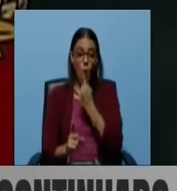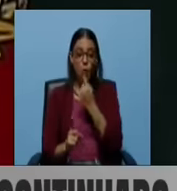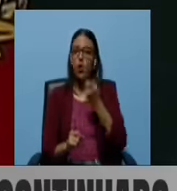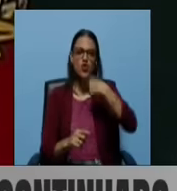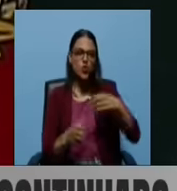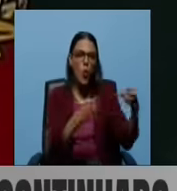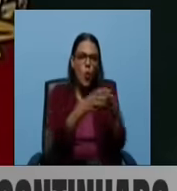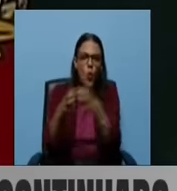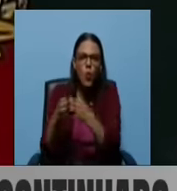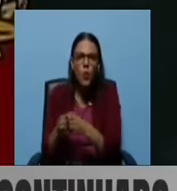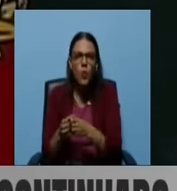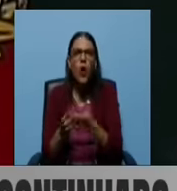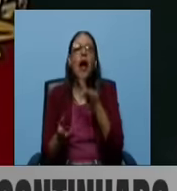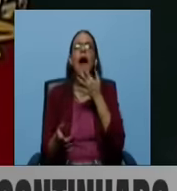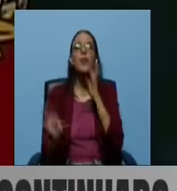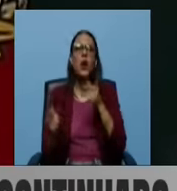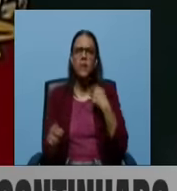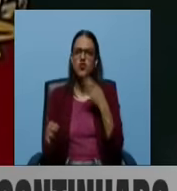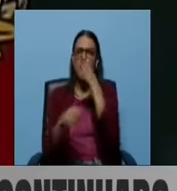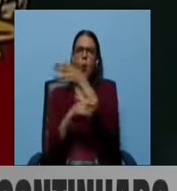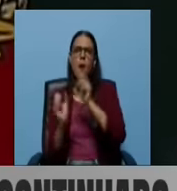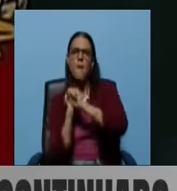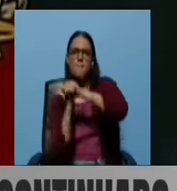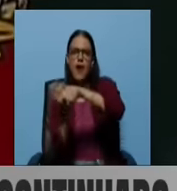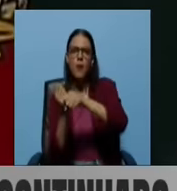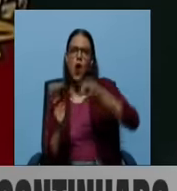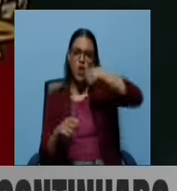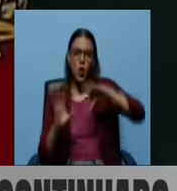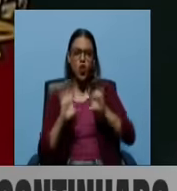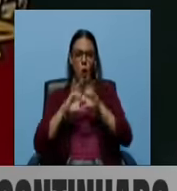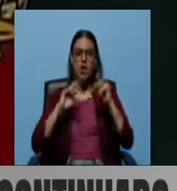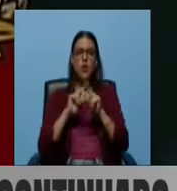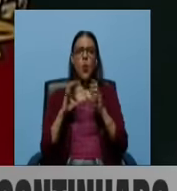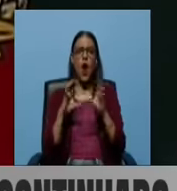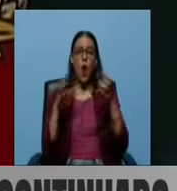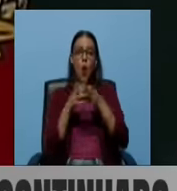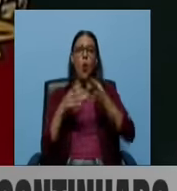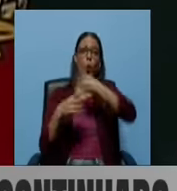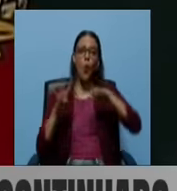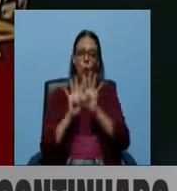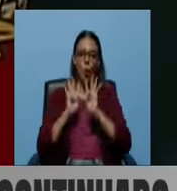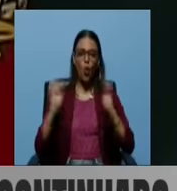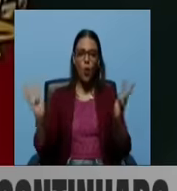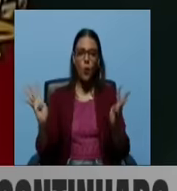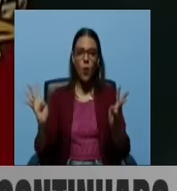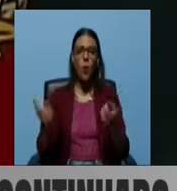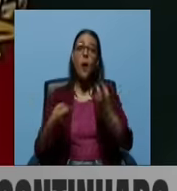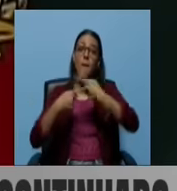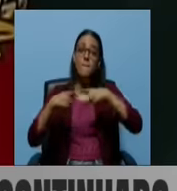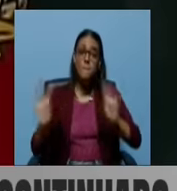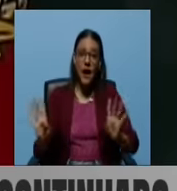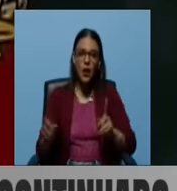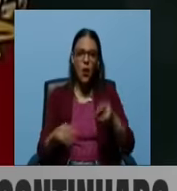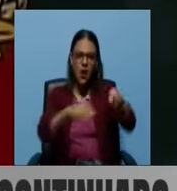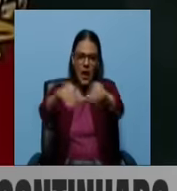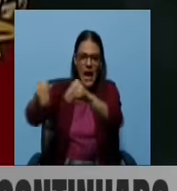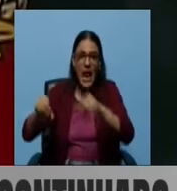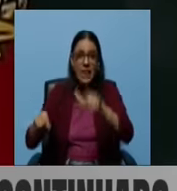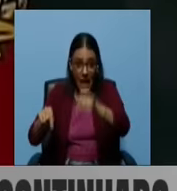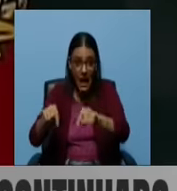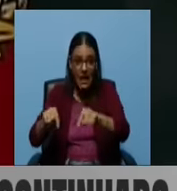La gente que va, por ejemplo, a un juego de béisbol, están en las gradas, es un grupo de gente. Pero los que están en el terreno es un